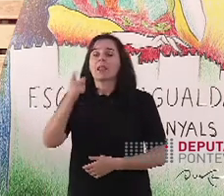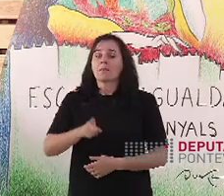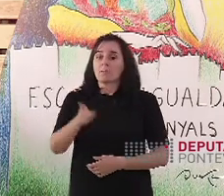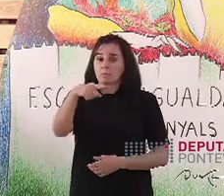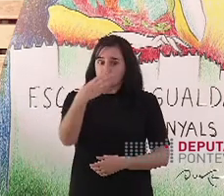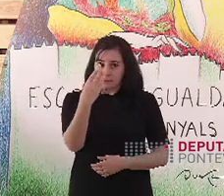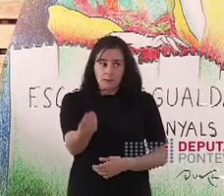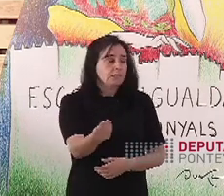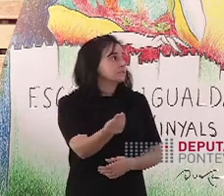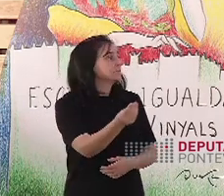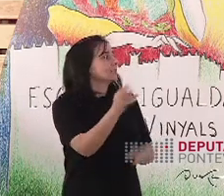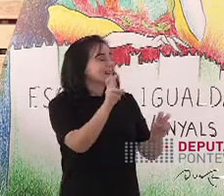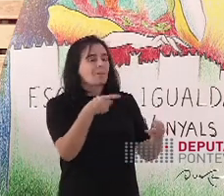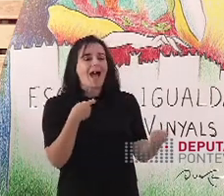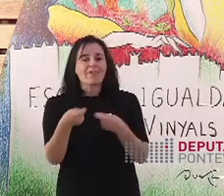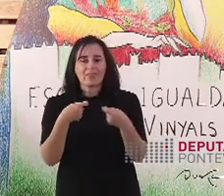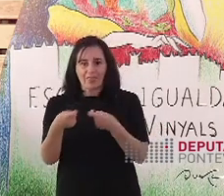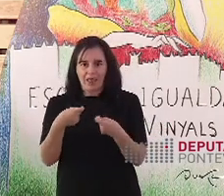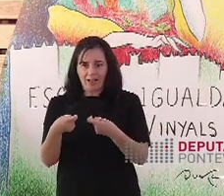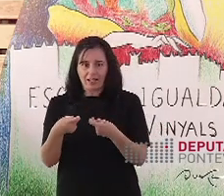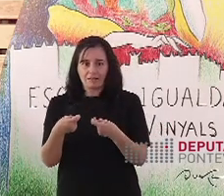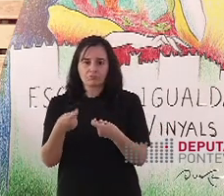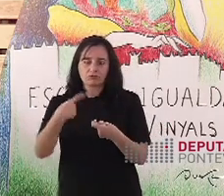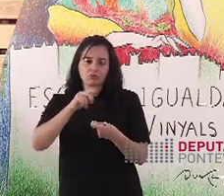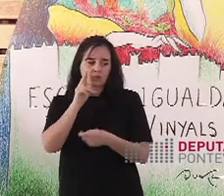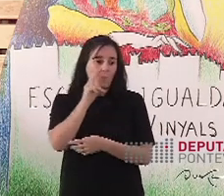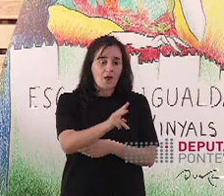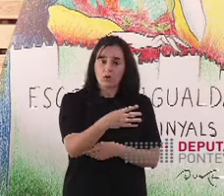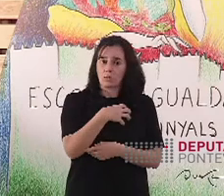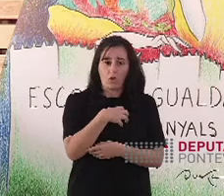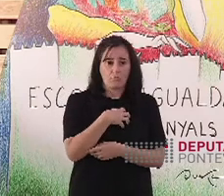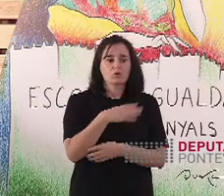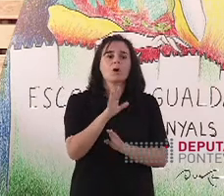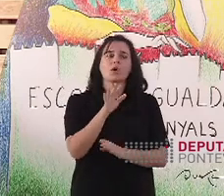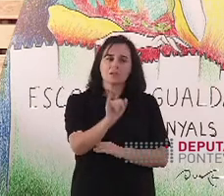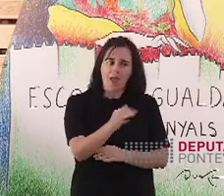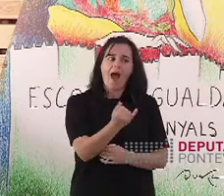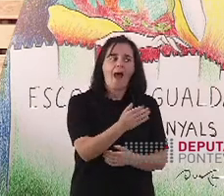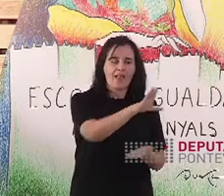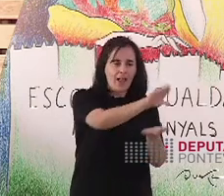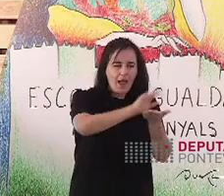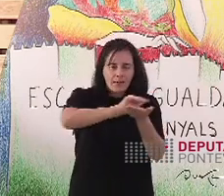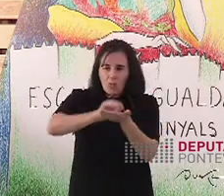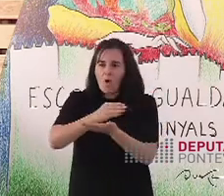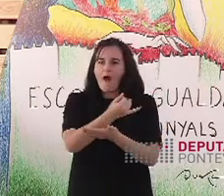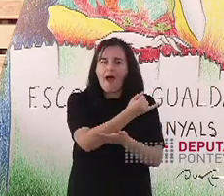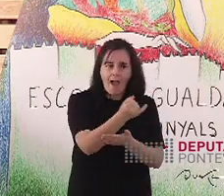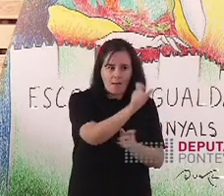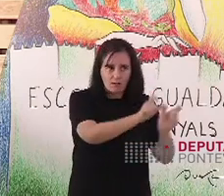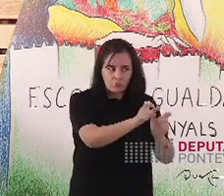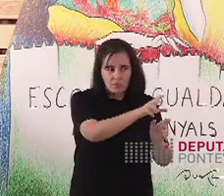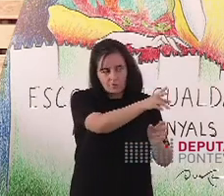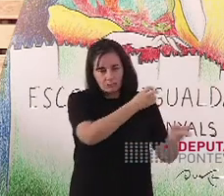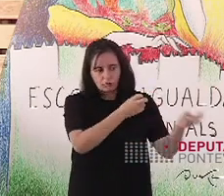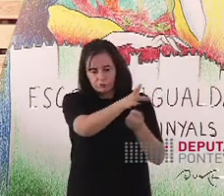todo no tema da trata, que non podemos velo, ainda que sí que hai unha captación, traslado para a explotación, temos que entender que isto é un ciclo.